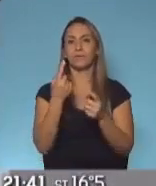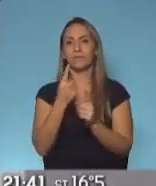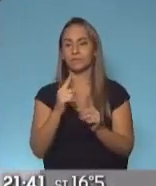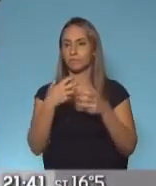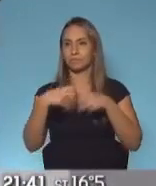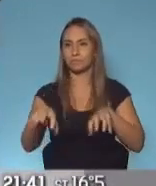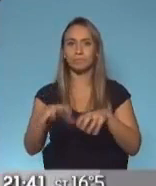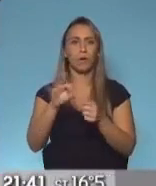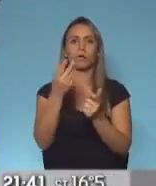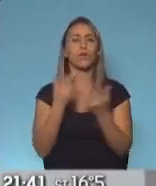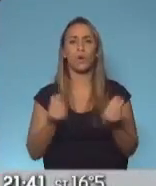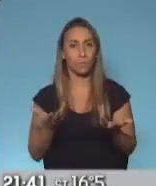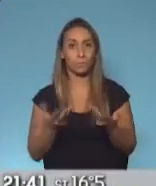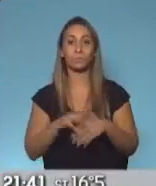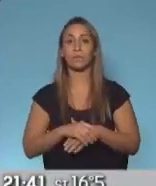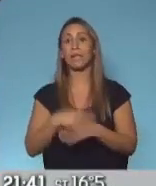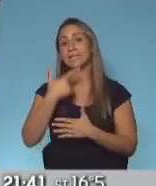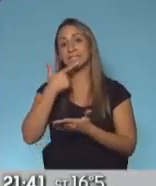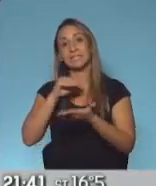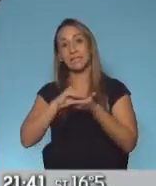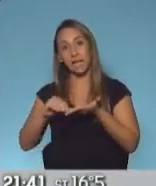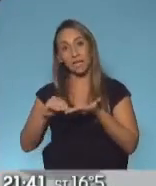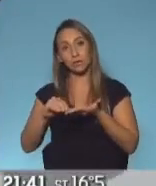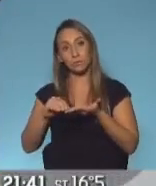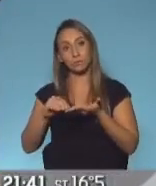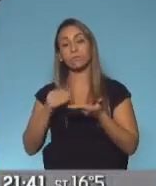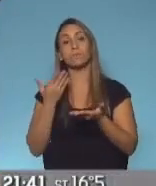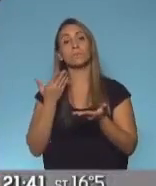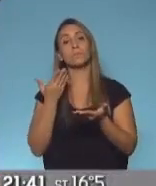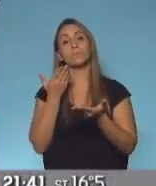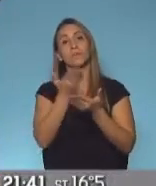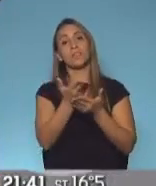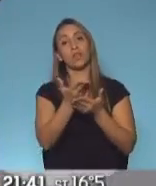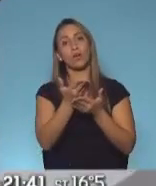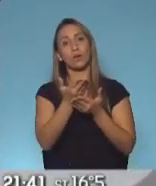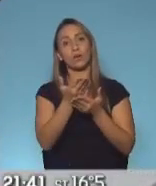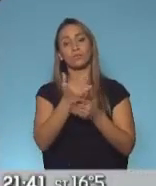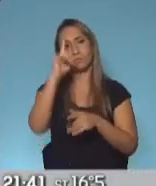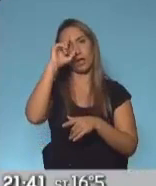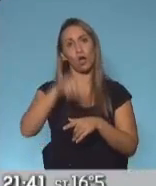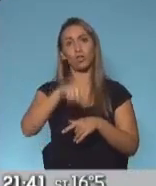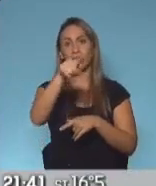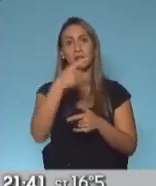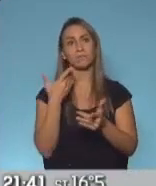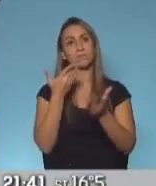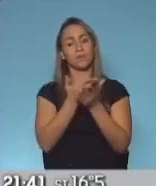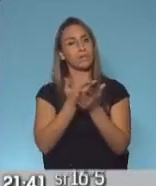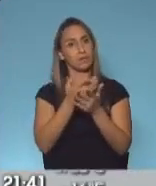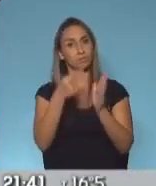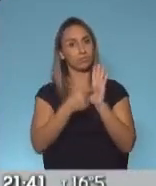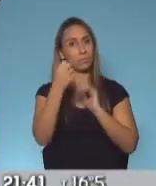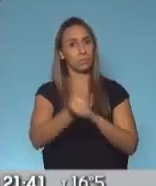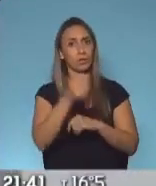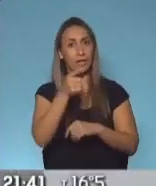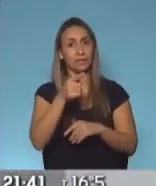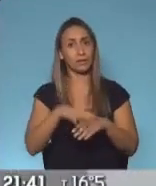Senado? El Senado pidió la declaración de certeza por parte de la Corte, que es muy importante, sobre todo